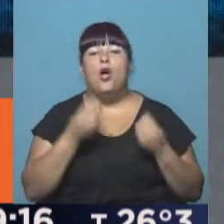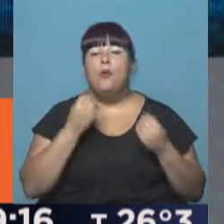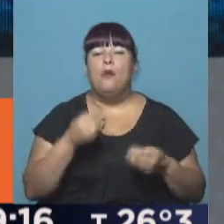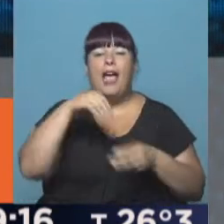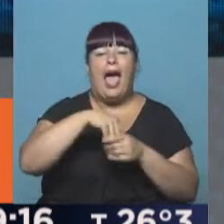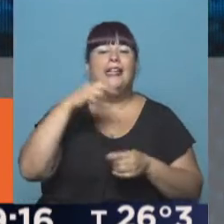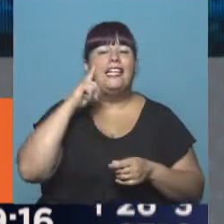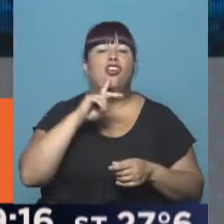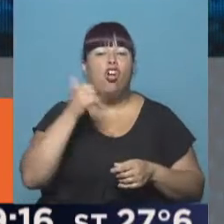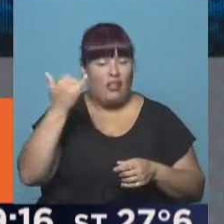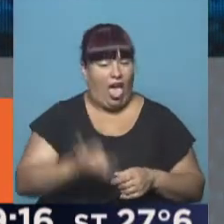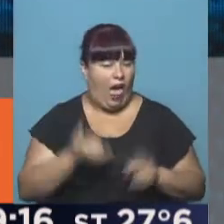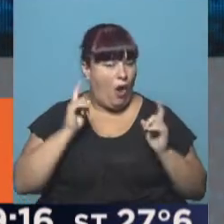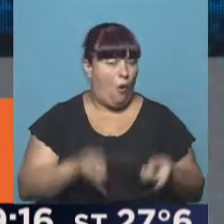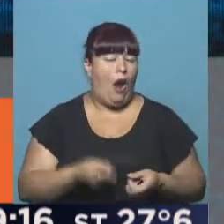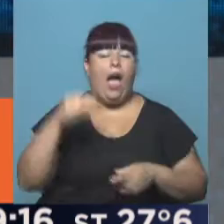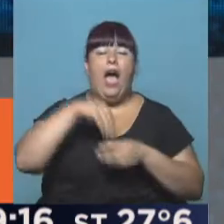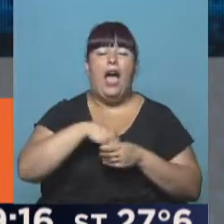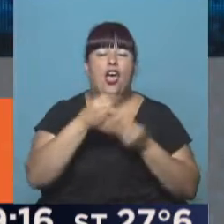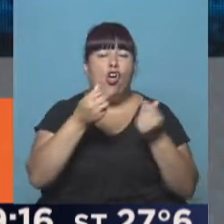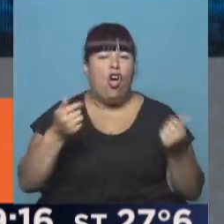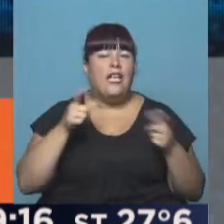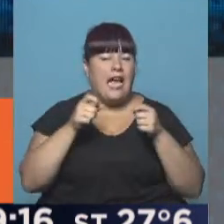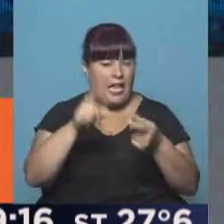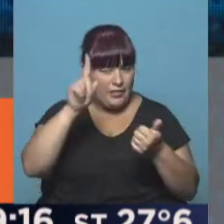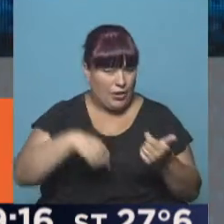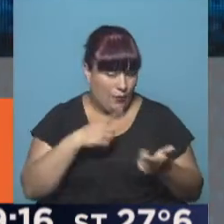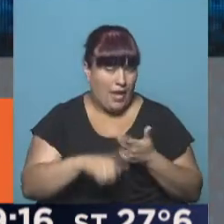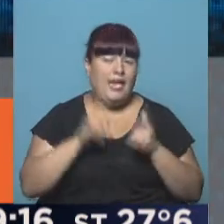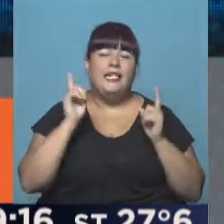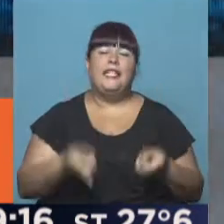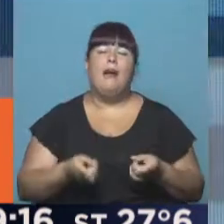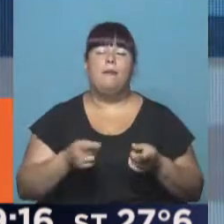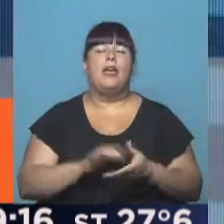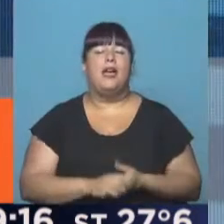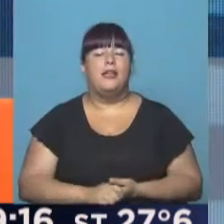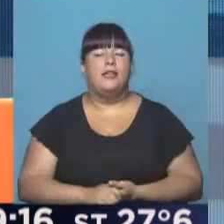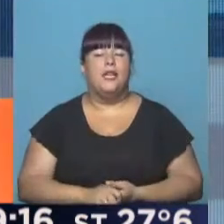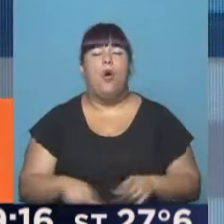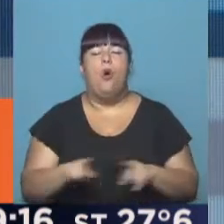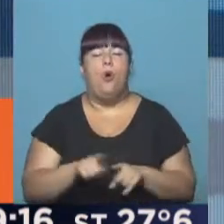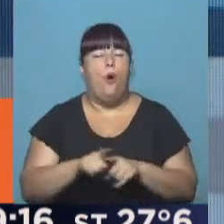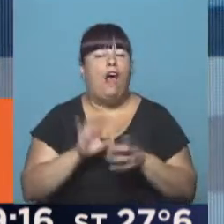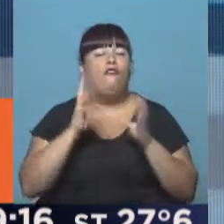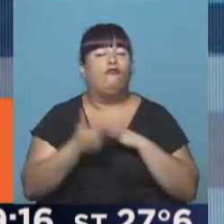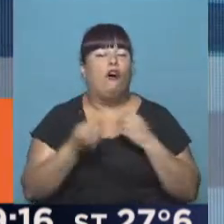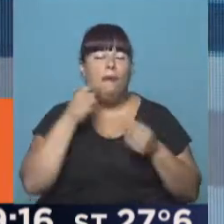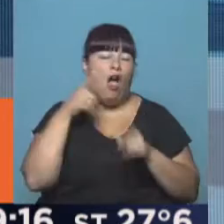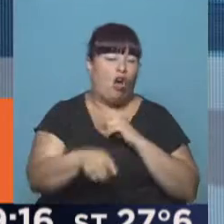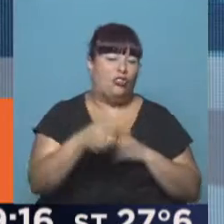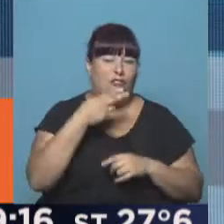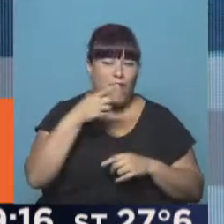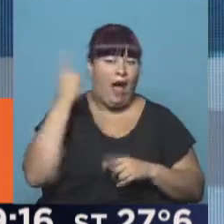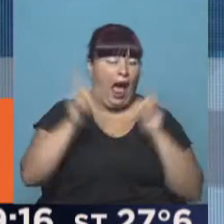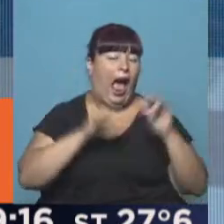tienen nicotina, muchos de ellos, porque tienen sustancias cancerígenas y porque además, como mecanismo para dejar de fumar, que